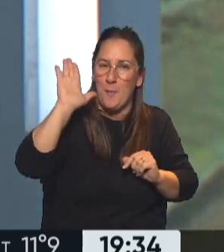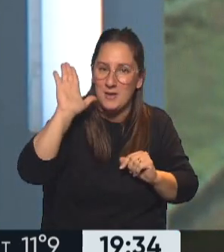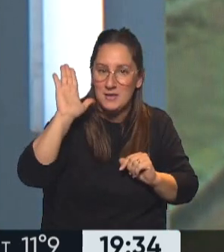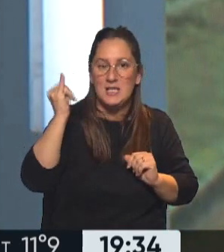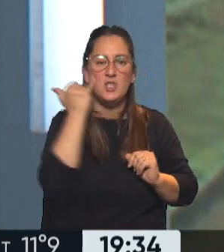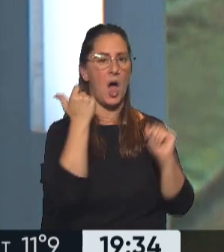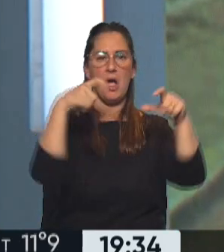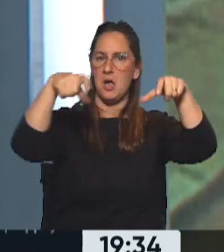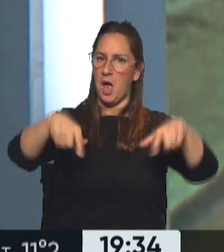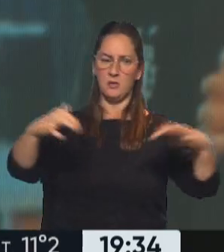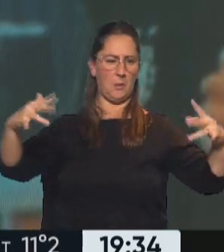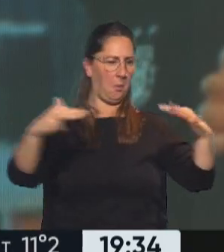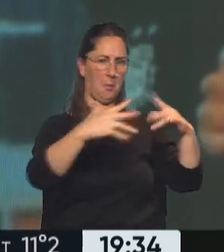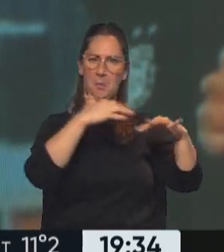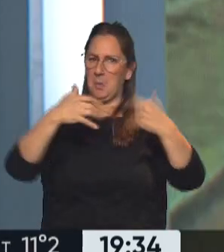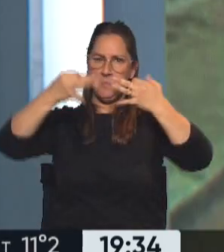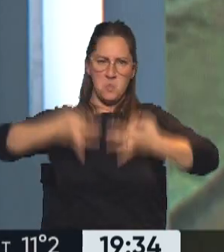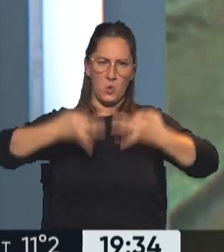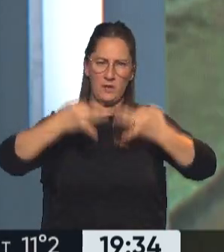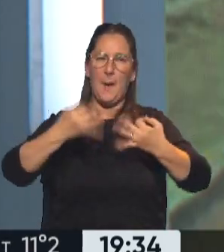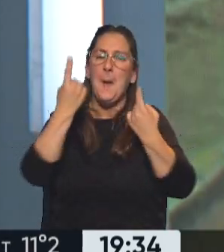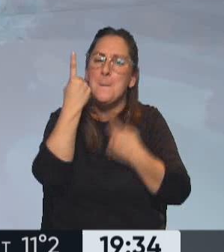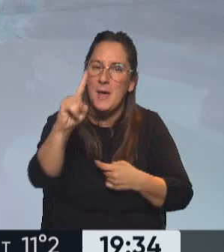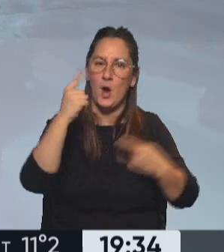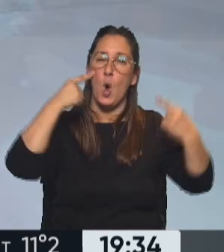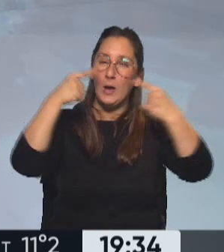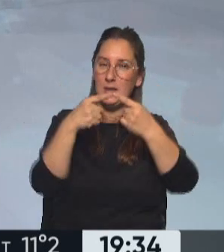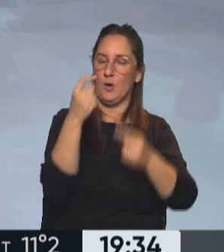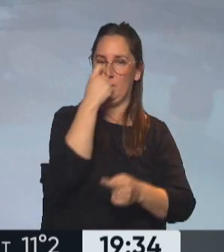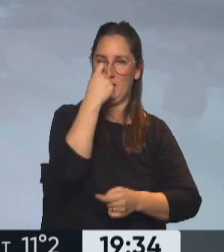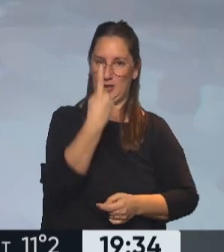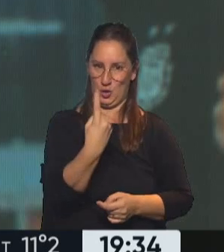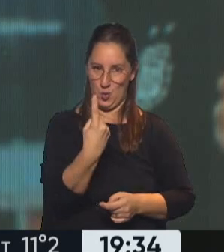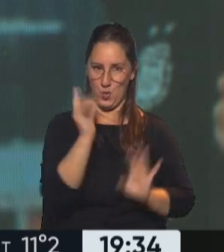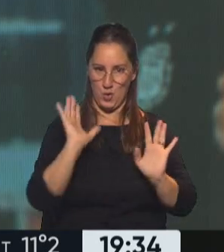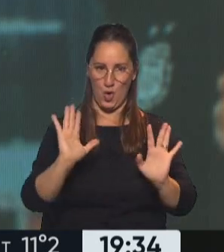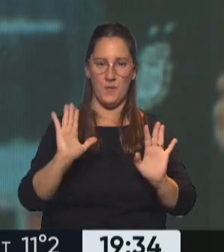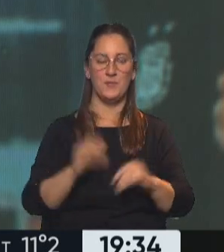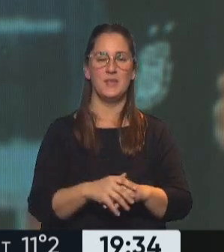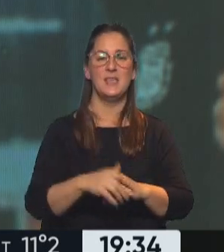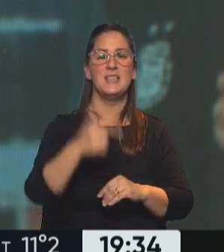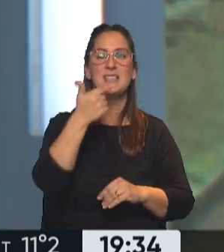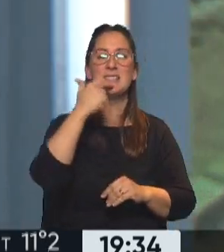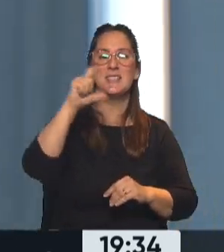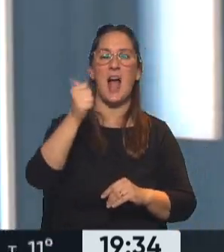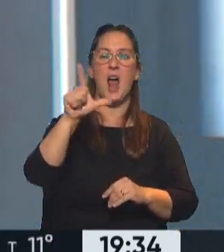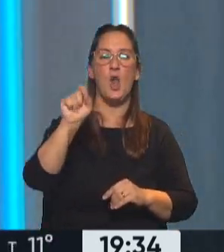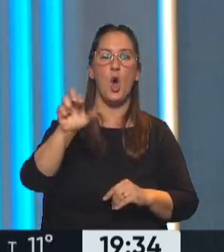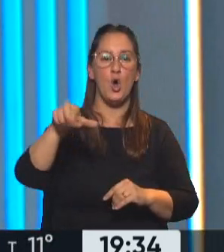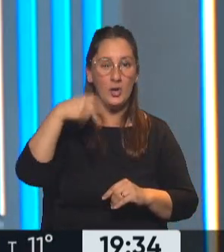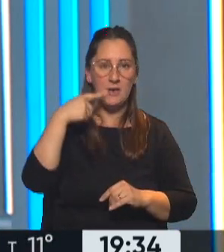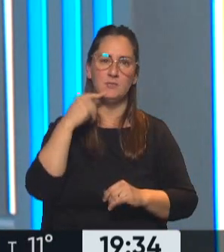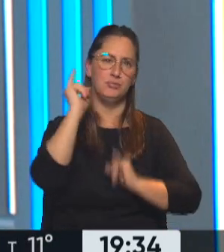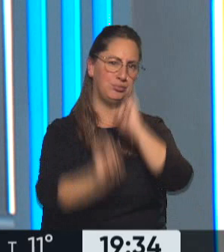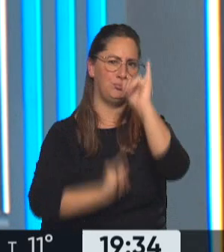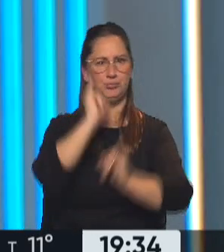cancha todo muy bien, pero el objetivo es el 21 de noviembre. El Scaloni algo dijo y algo opinó. Dijo de